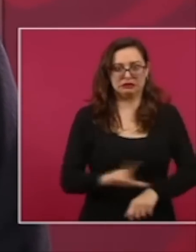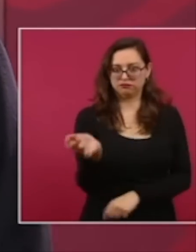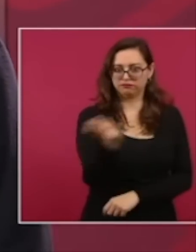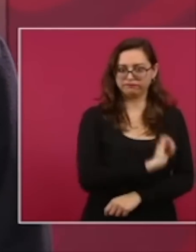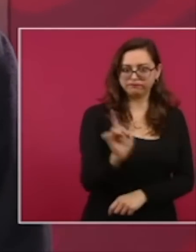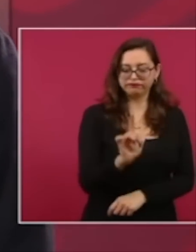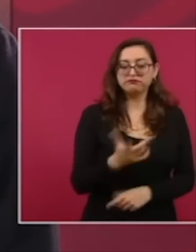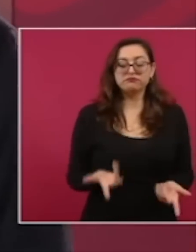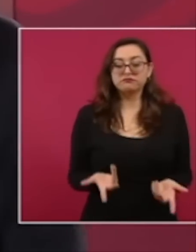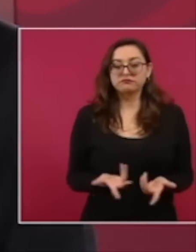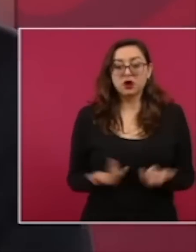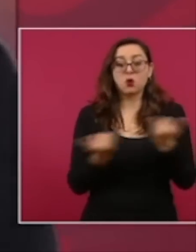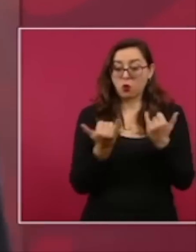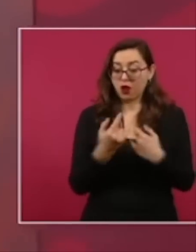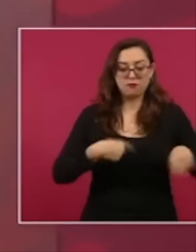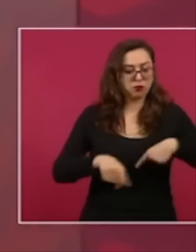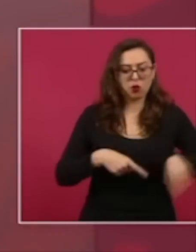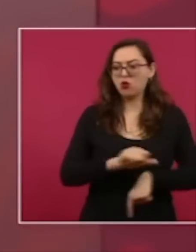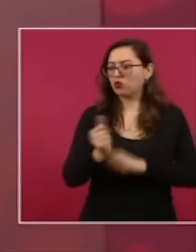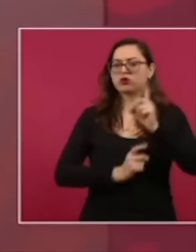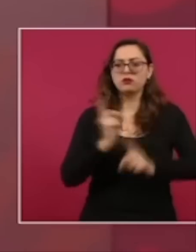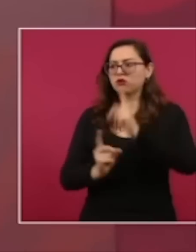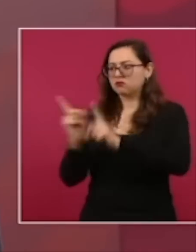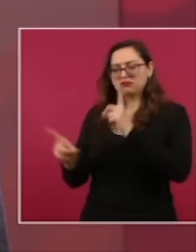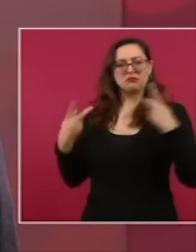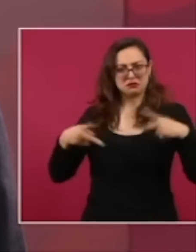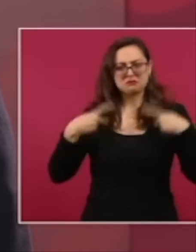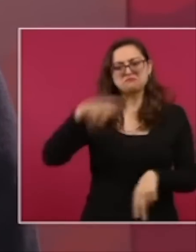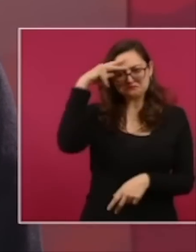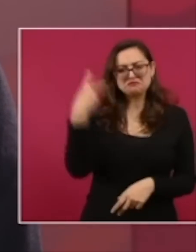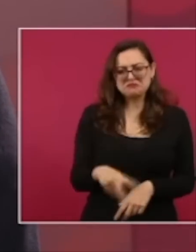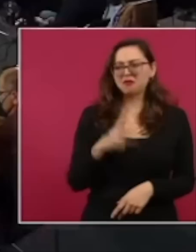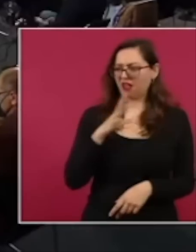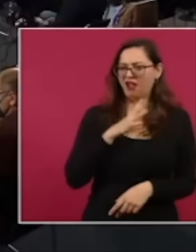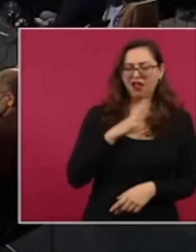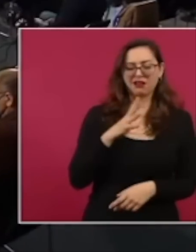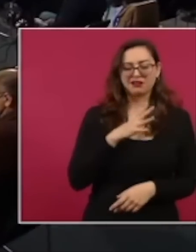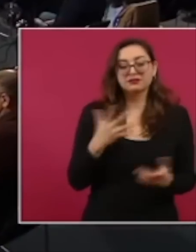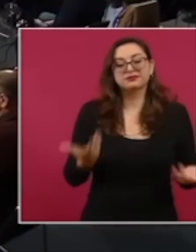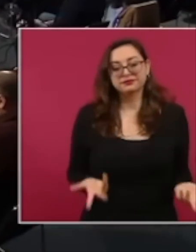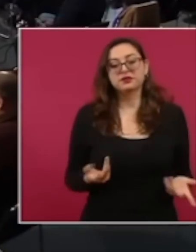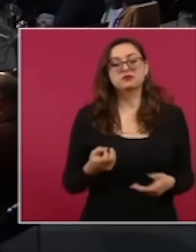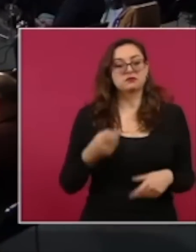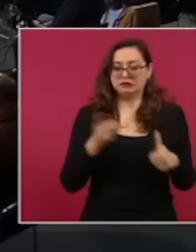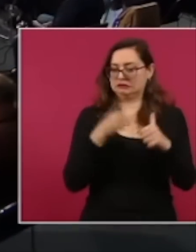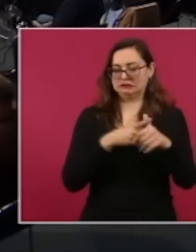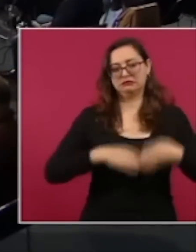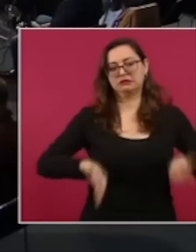Y lo mismo en el fútbol y lo mismo en todos los deportes. Entonces, es cosa de que se tengan las escuelas,